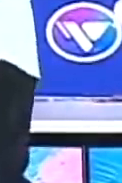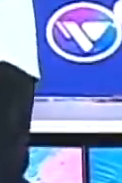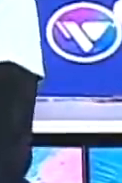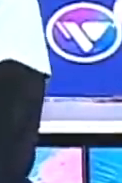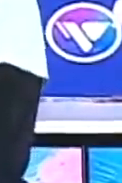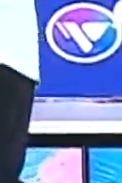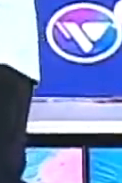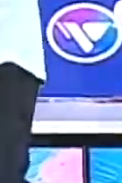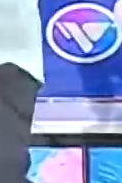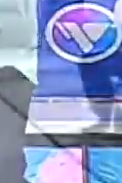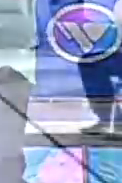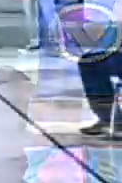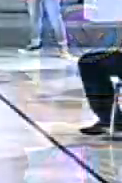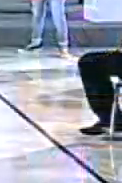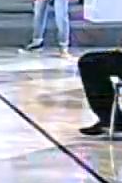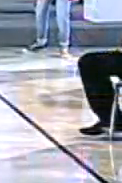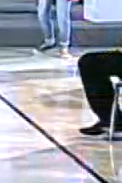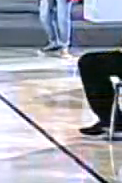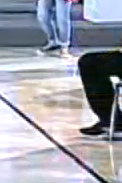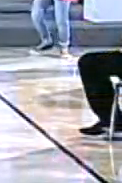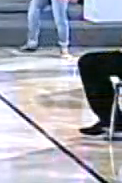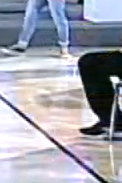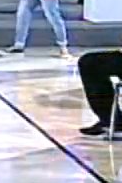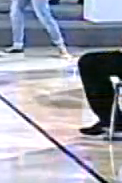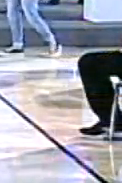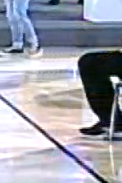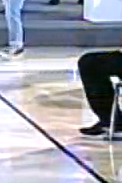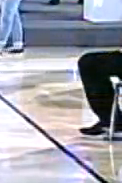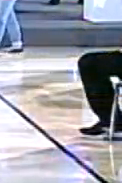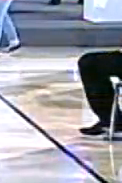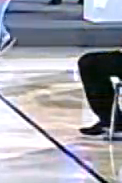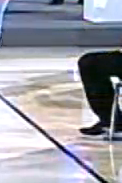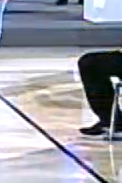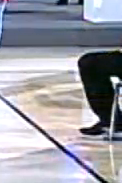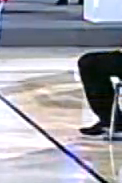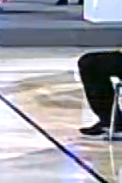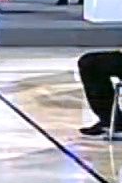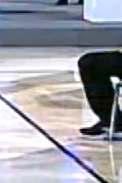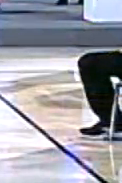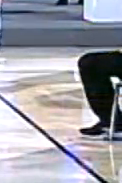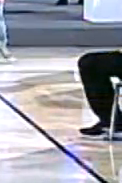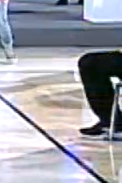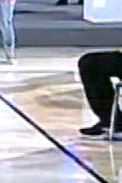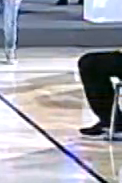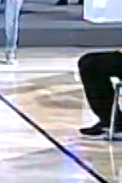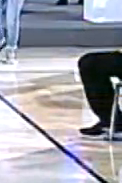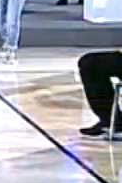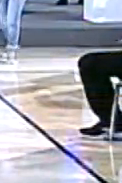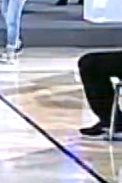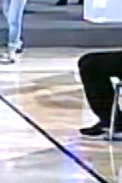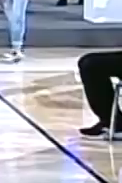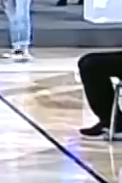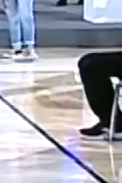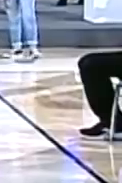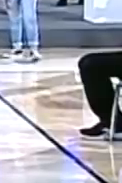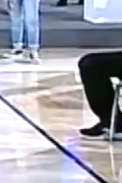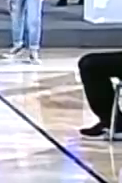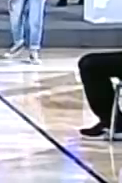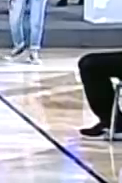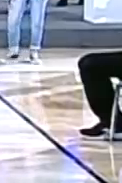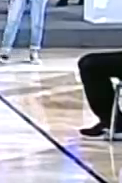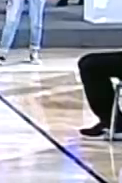avanzada, pero modestamente Venezuela va a mantener todo su comercio a todo nivel. Ha dicho además que el objetivo del